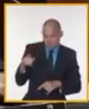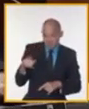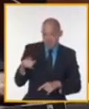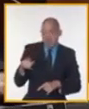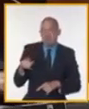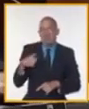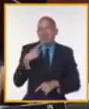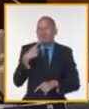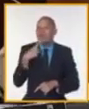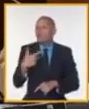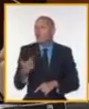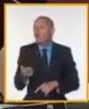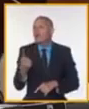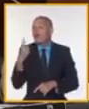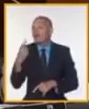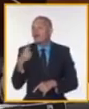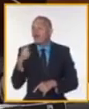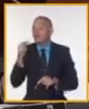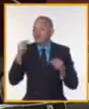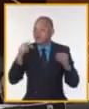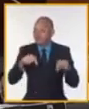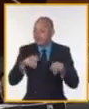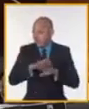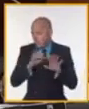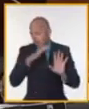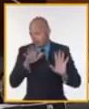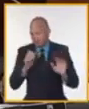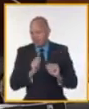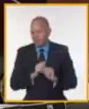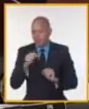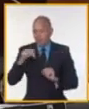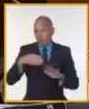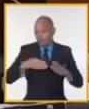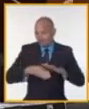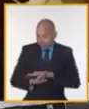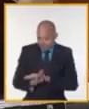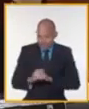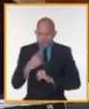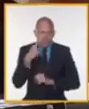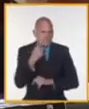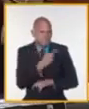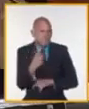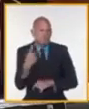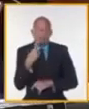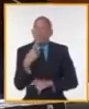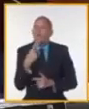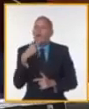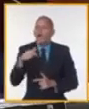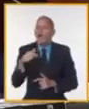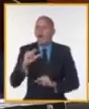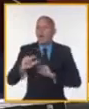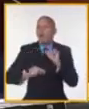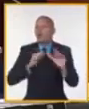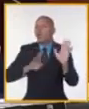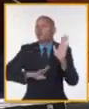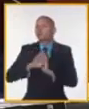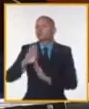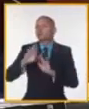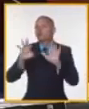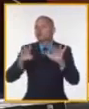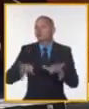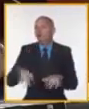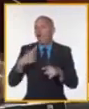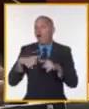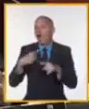sociedad, hoy mismo entrando aquí con la transformación digital, todo lo que estamos aquí viendo aquí en lo práctico,